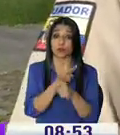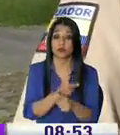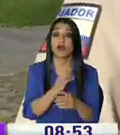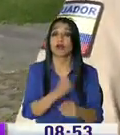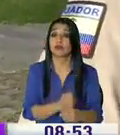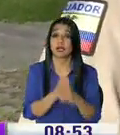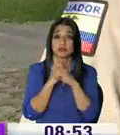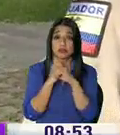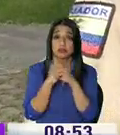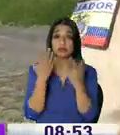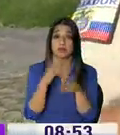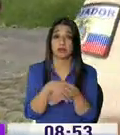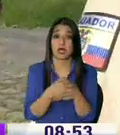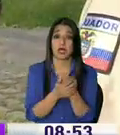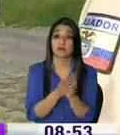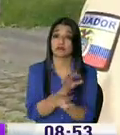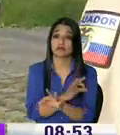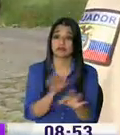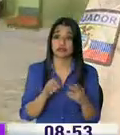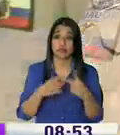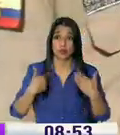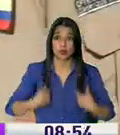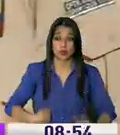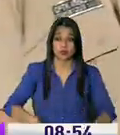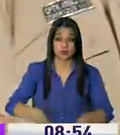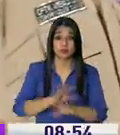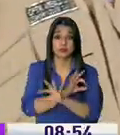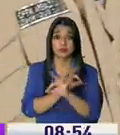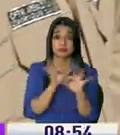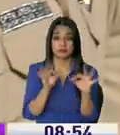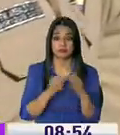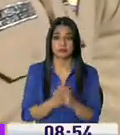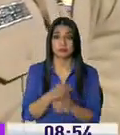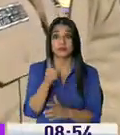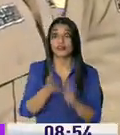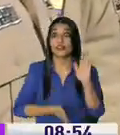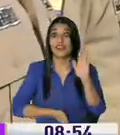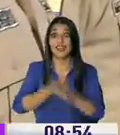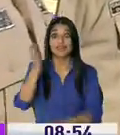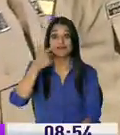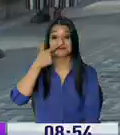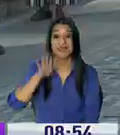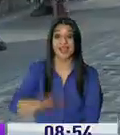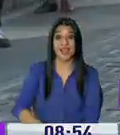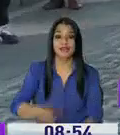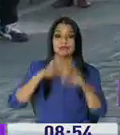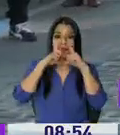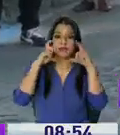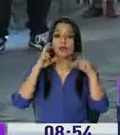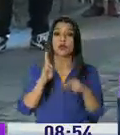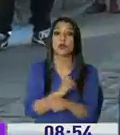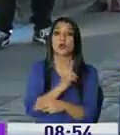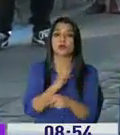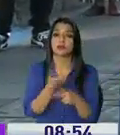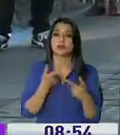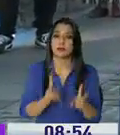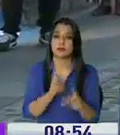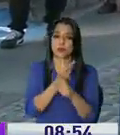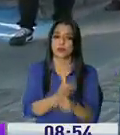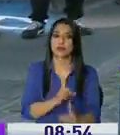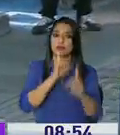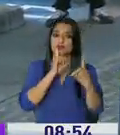especialmente el lavado de las manos, la desinfección del cuerpo. Cuando salga a comprar el gas, use mascarilla y cuide el distanciamiento